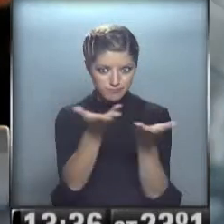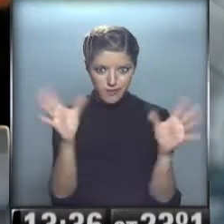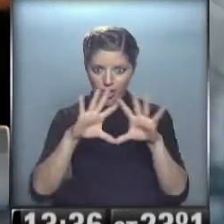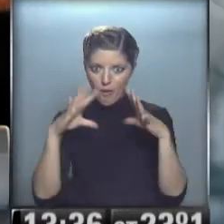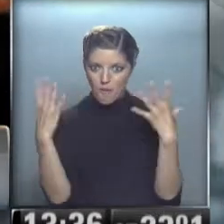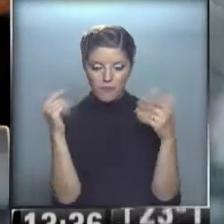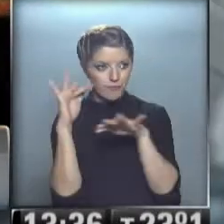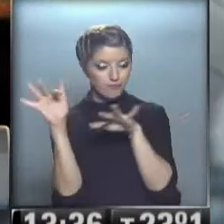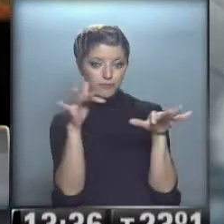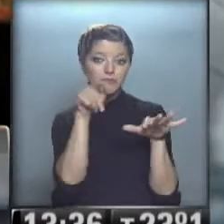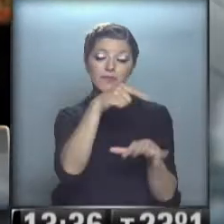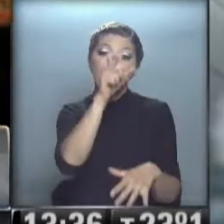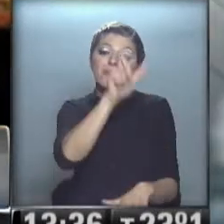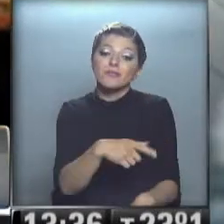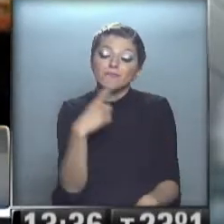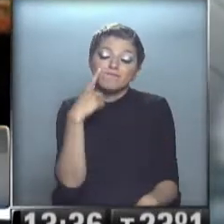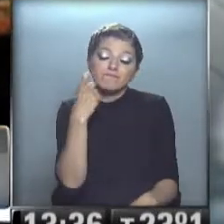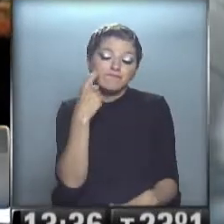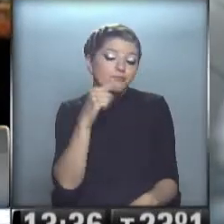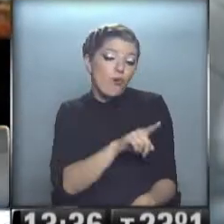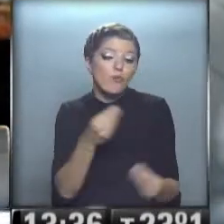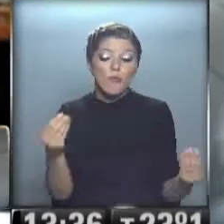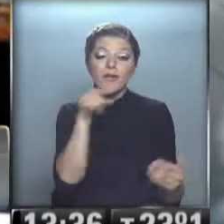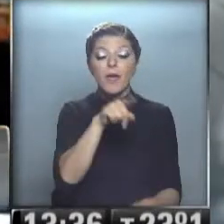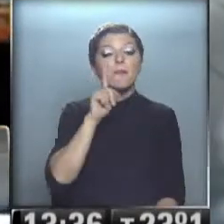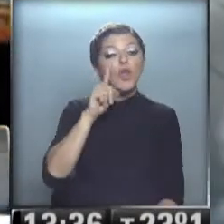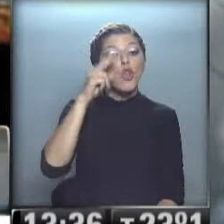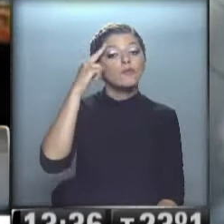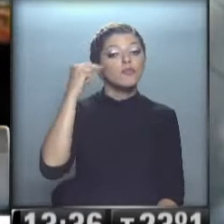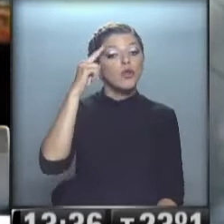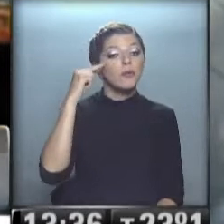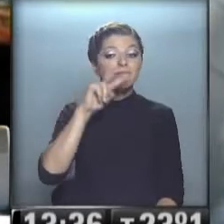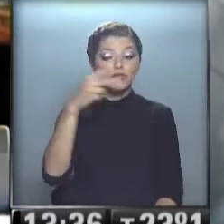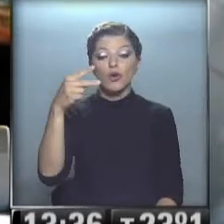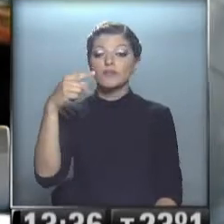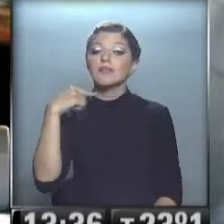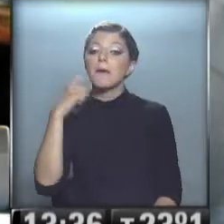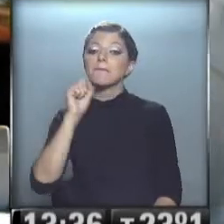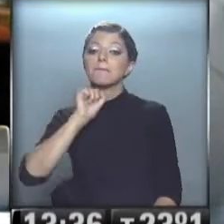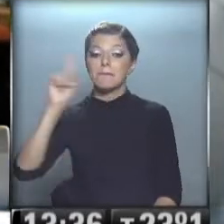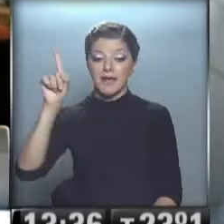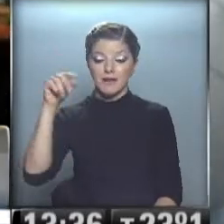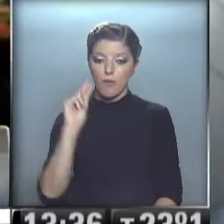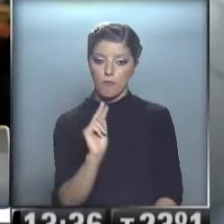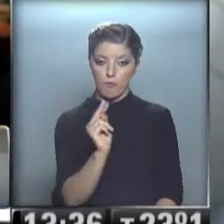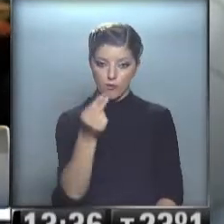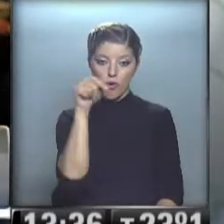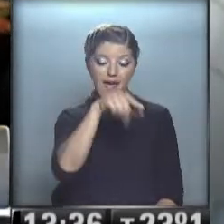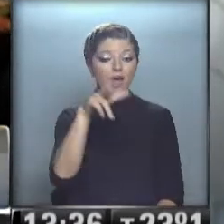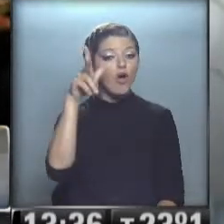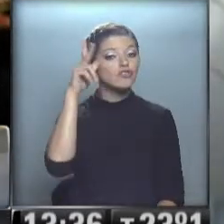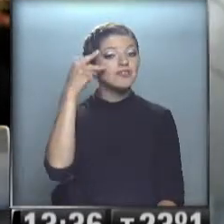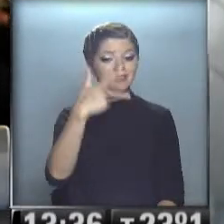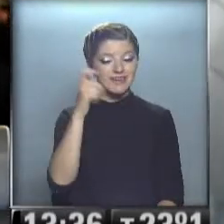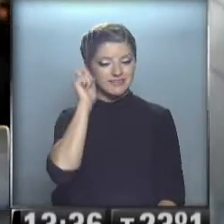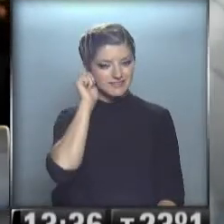de tal consideración porque había muerto en 1992 en Madrid a los 83 años. Así que felicitaciones